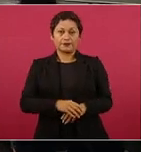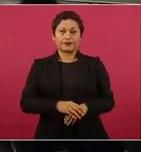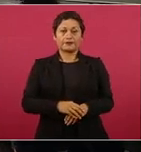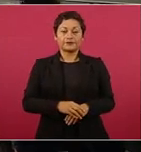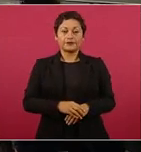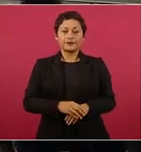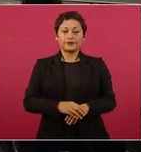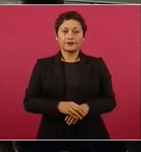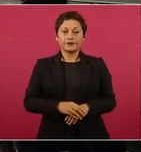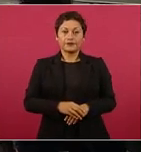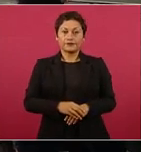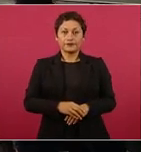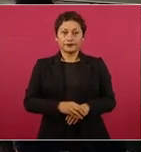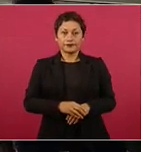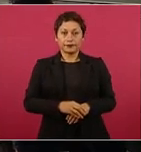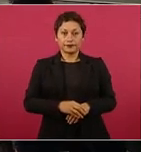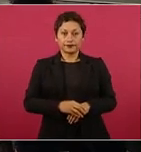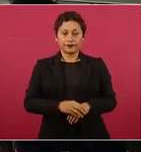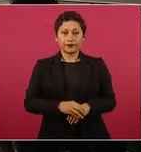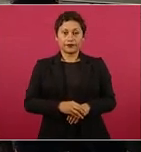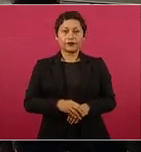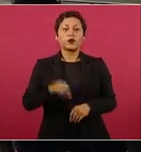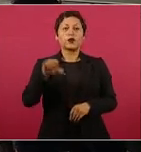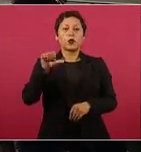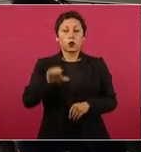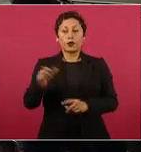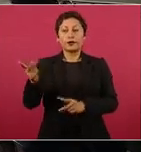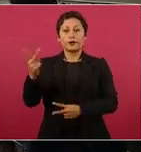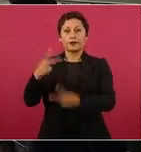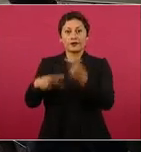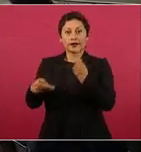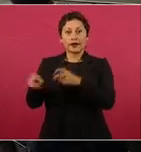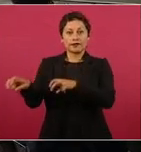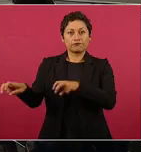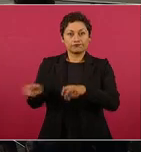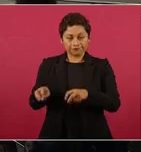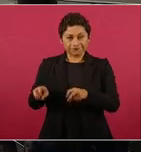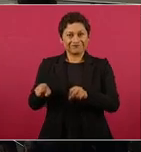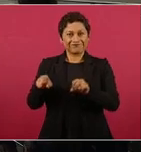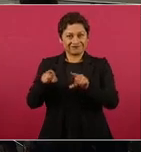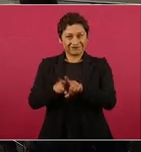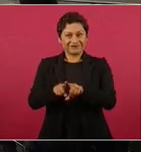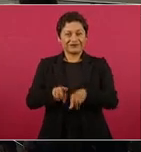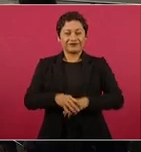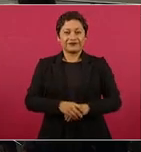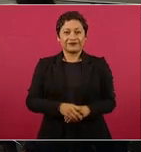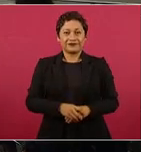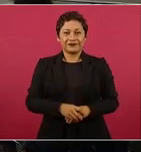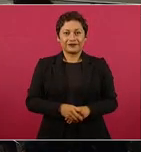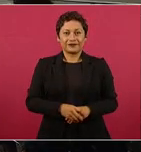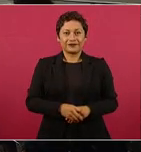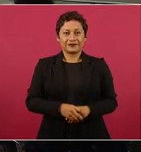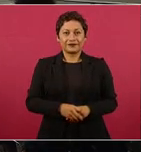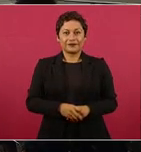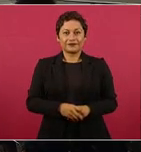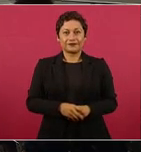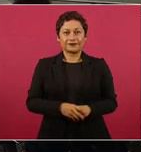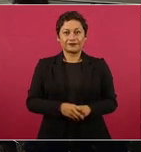Hoy va a estar con nosotros también de manera